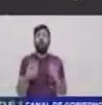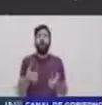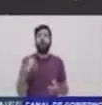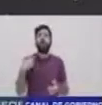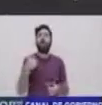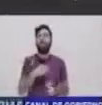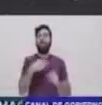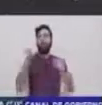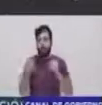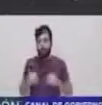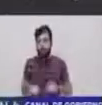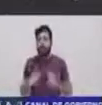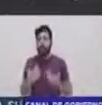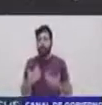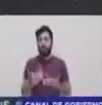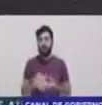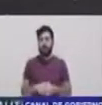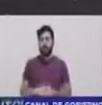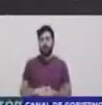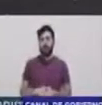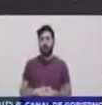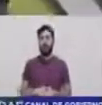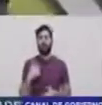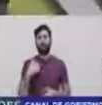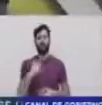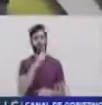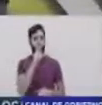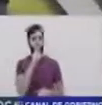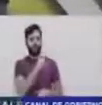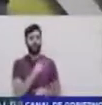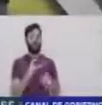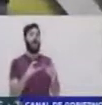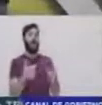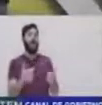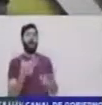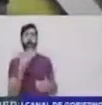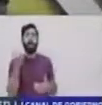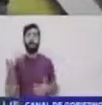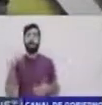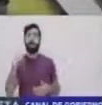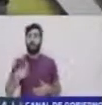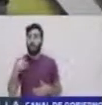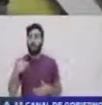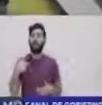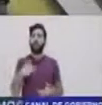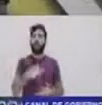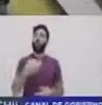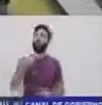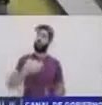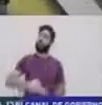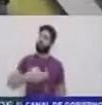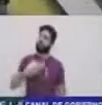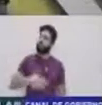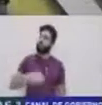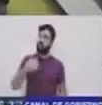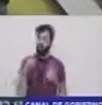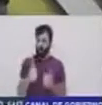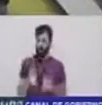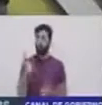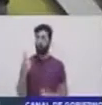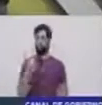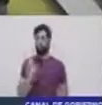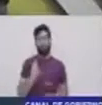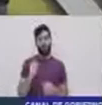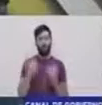con día? Porque pues ahora tenemos el acceso sumamente fácil a las redes sociales, al internet y claro, demás, para no contagiarnos muchas